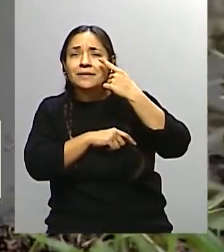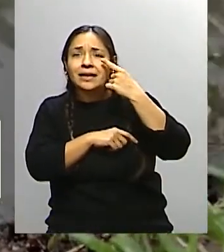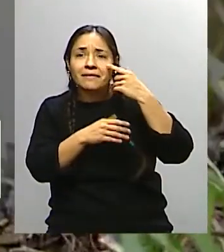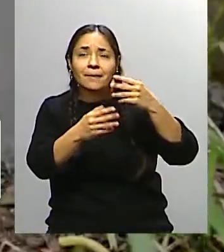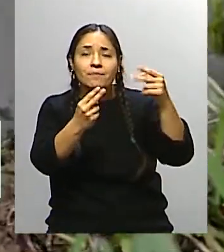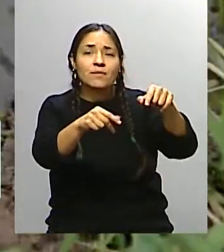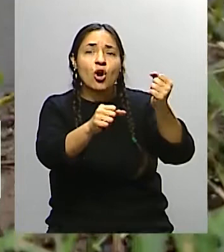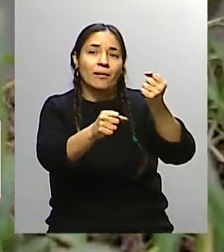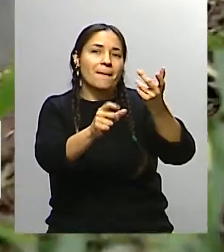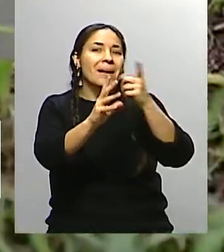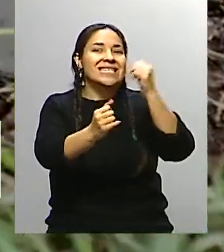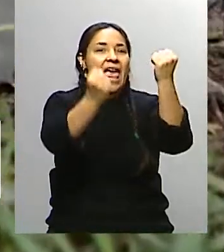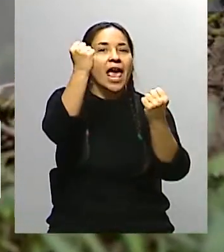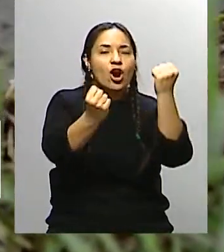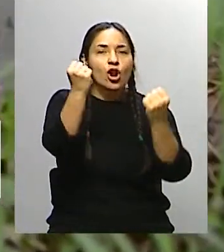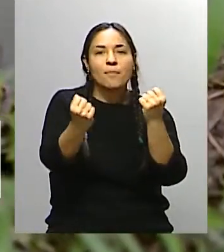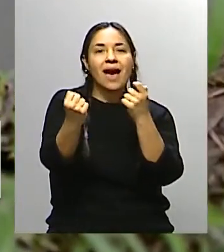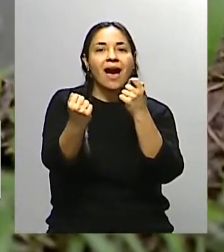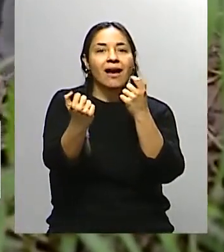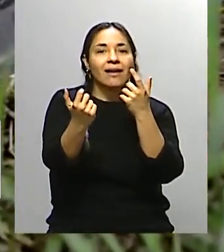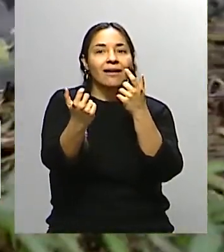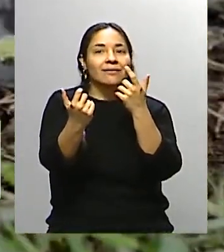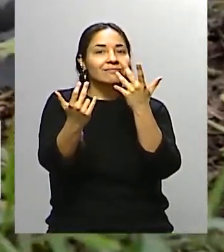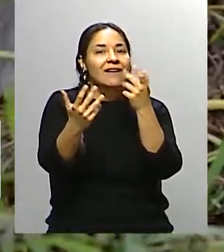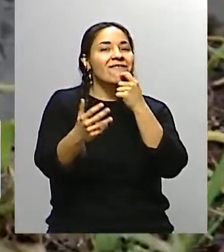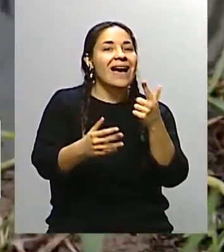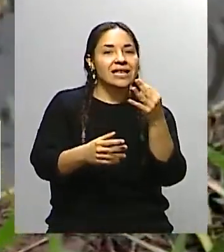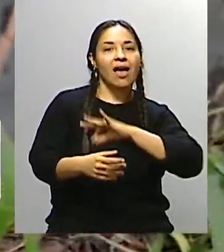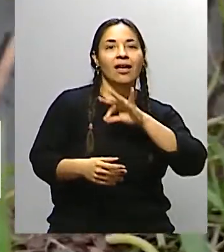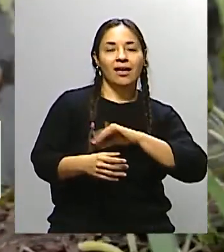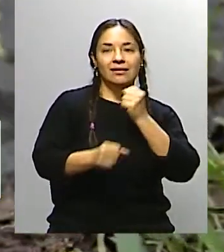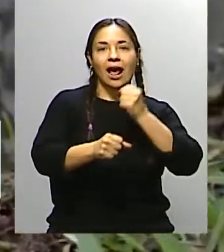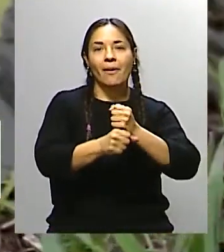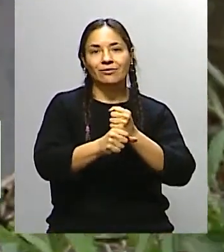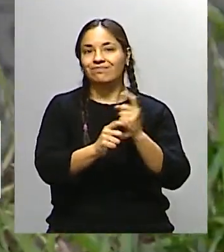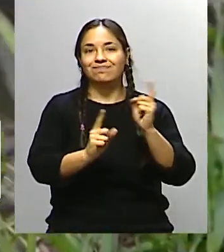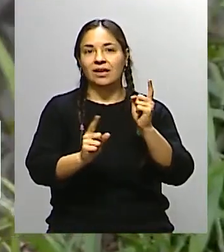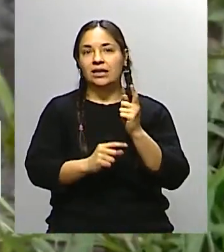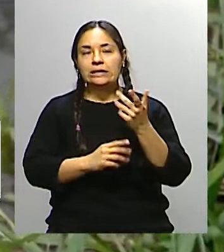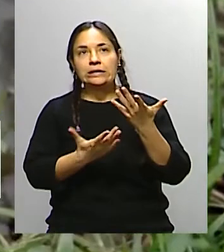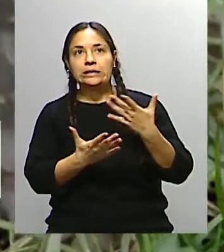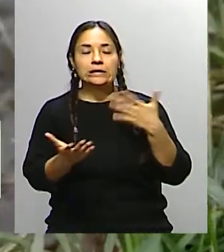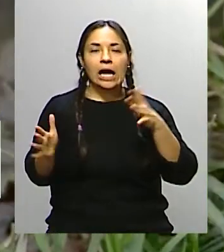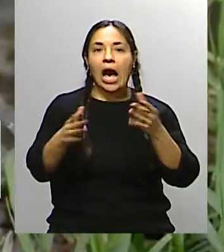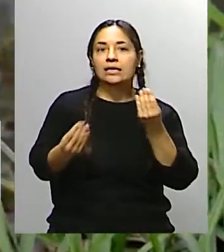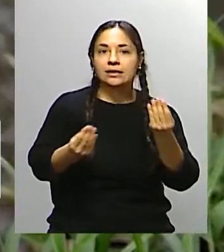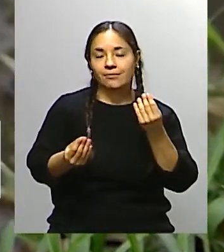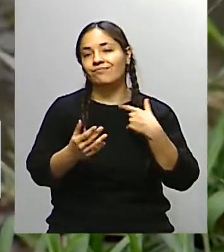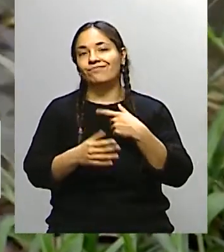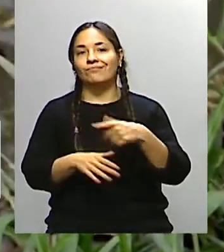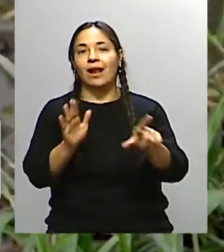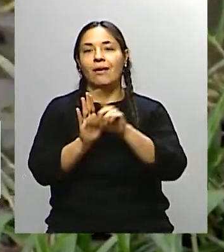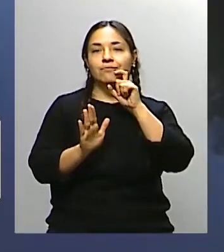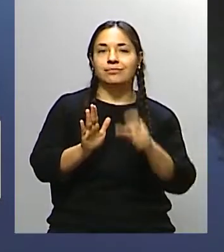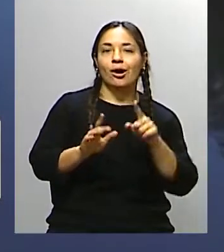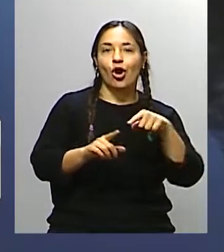la economía y que desafortunadamente son presa fácil de actividades ilícitas. Fernando, estábamos en estos días